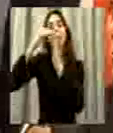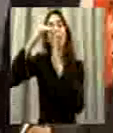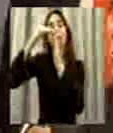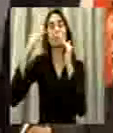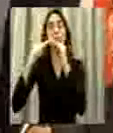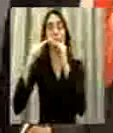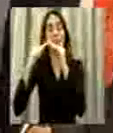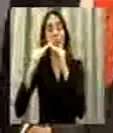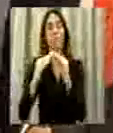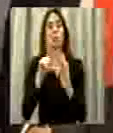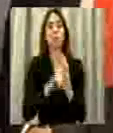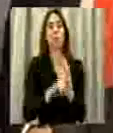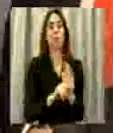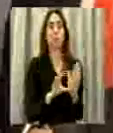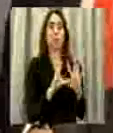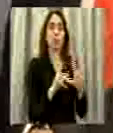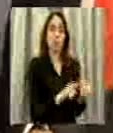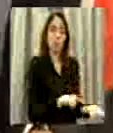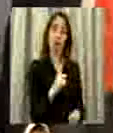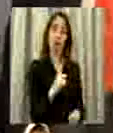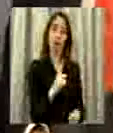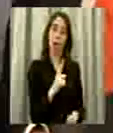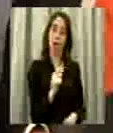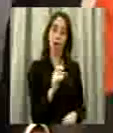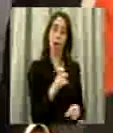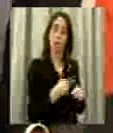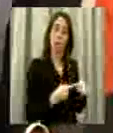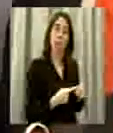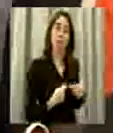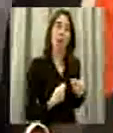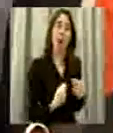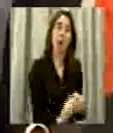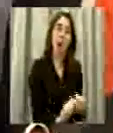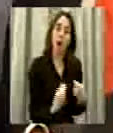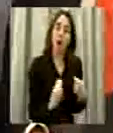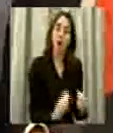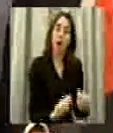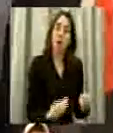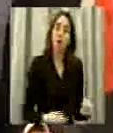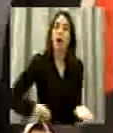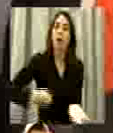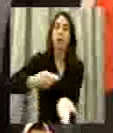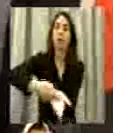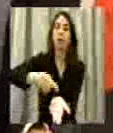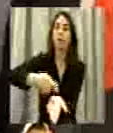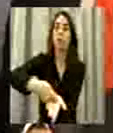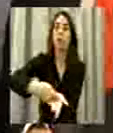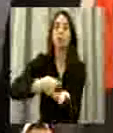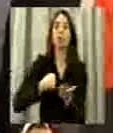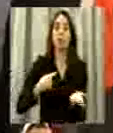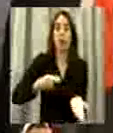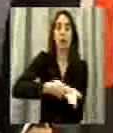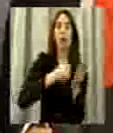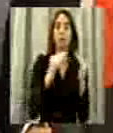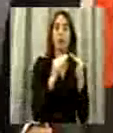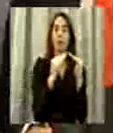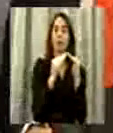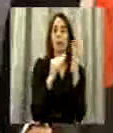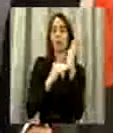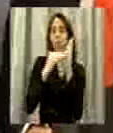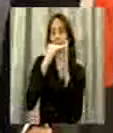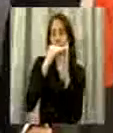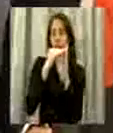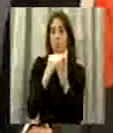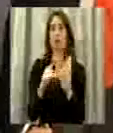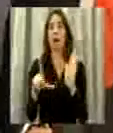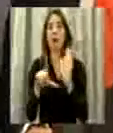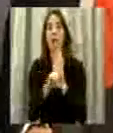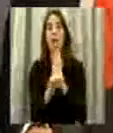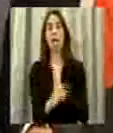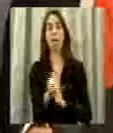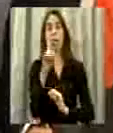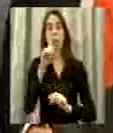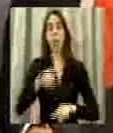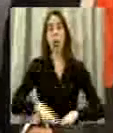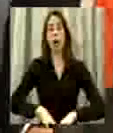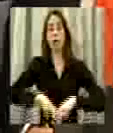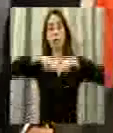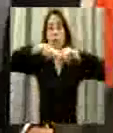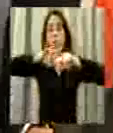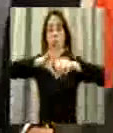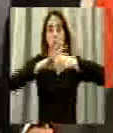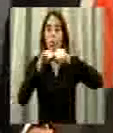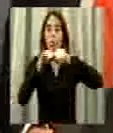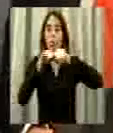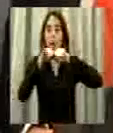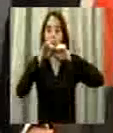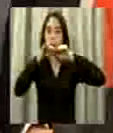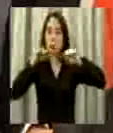el costo para una familia de clase media de financiar su vivienda. La ley única de fondos,